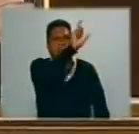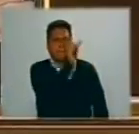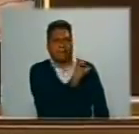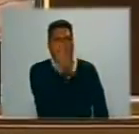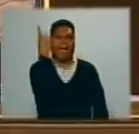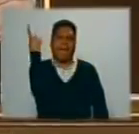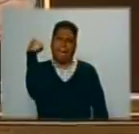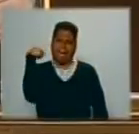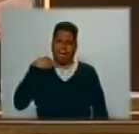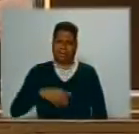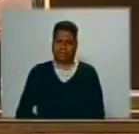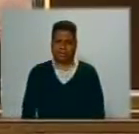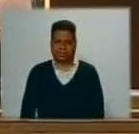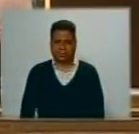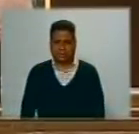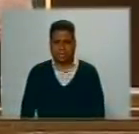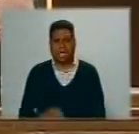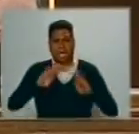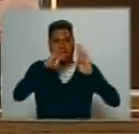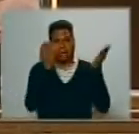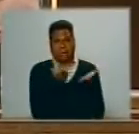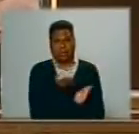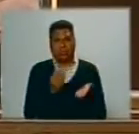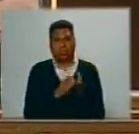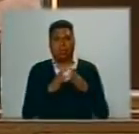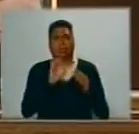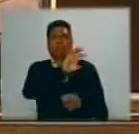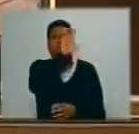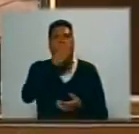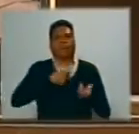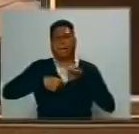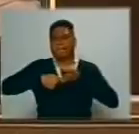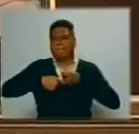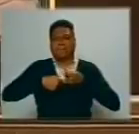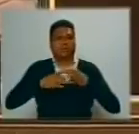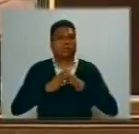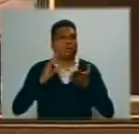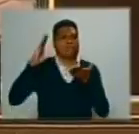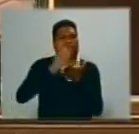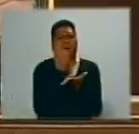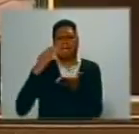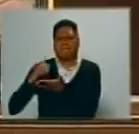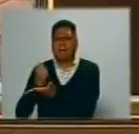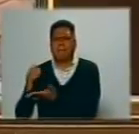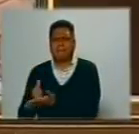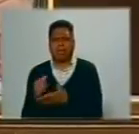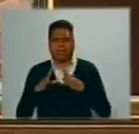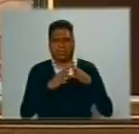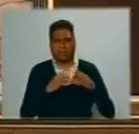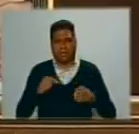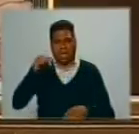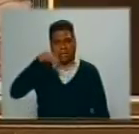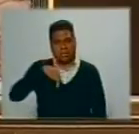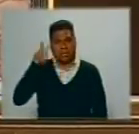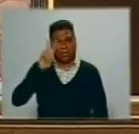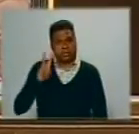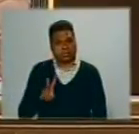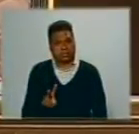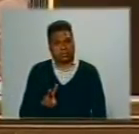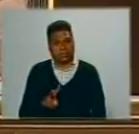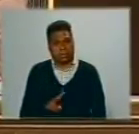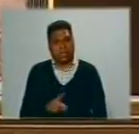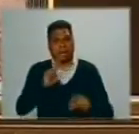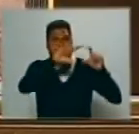época. En el mundo, cuando los imperios se repartían los países, se repartían los territorios, nuestro territorio Esequibo